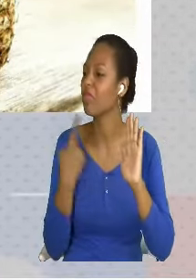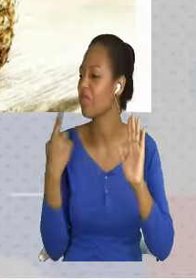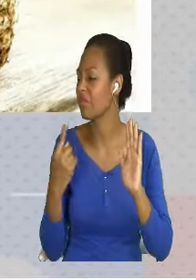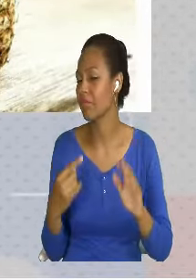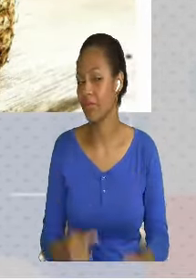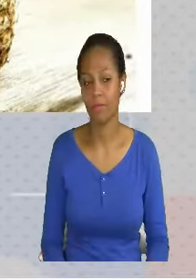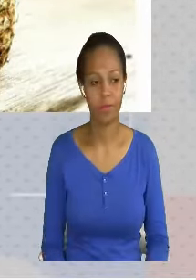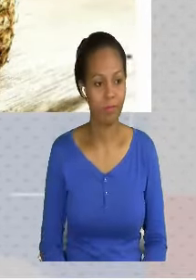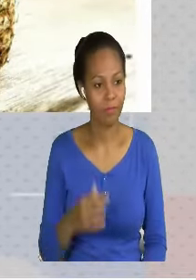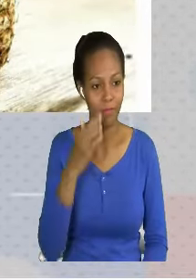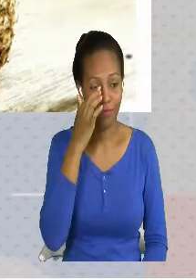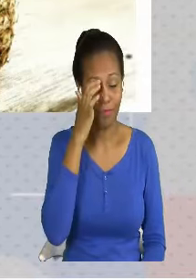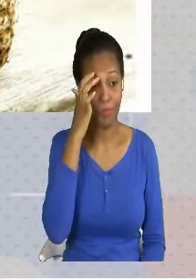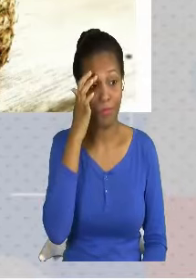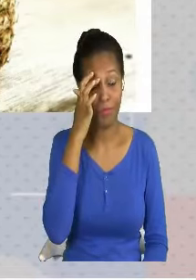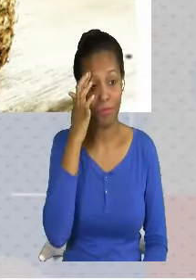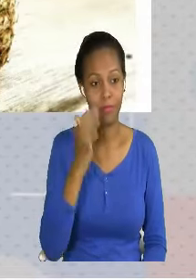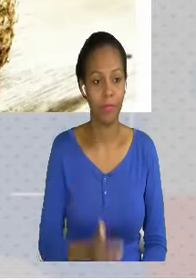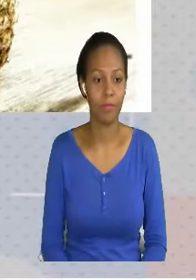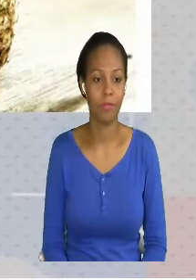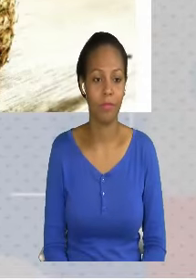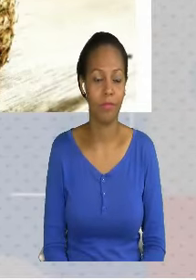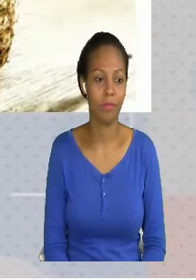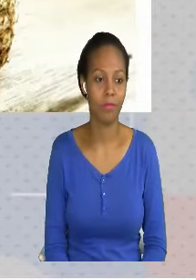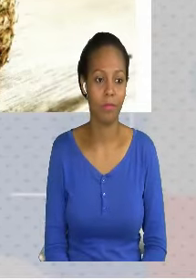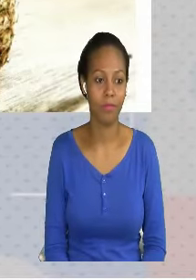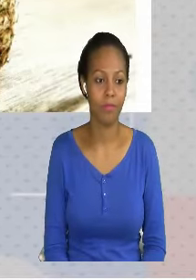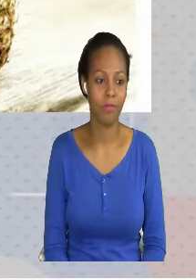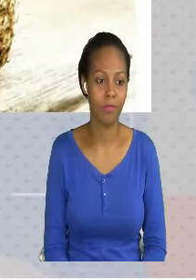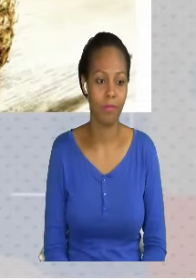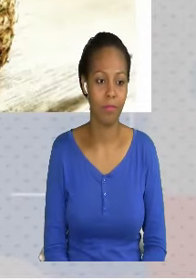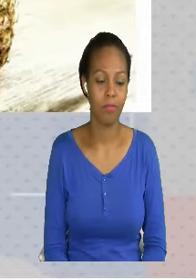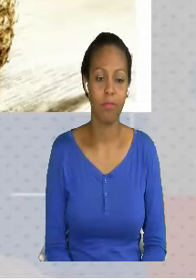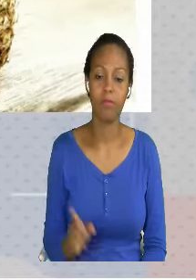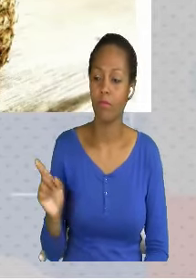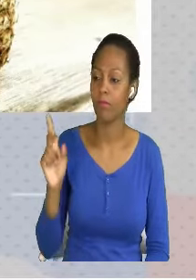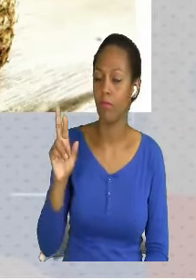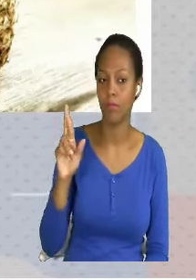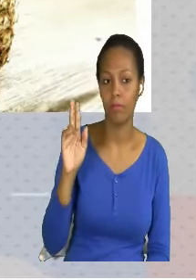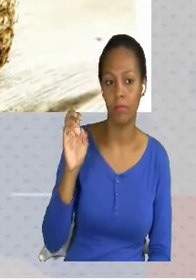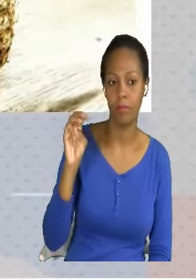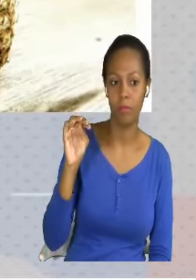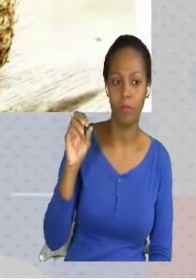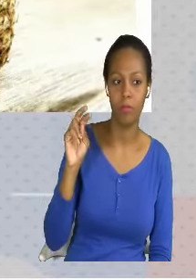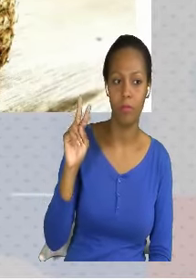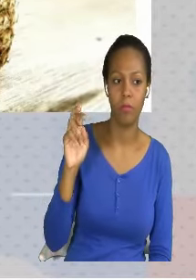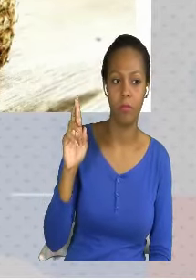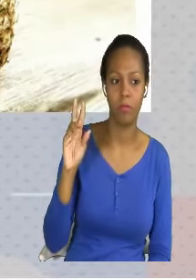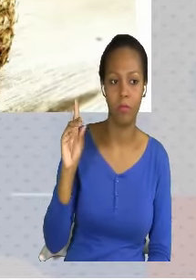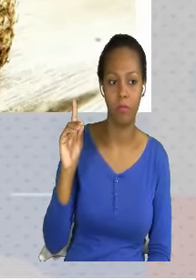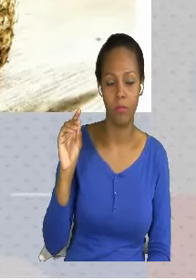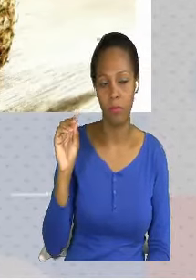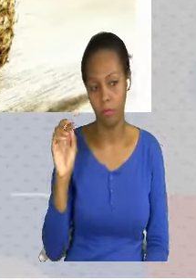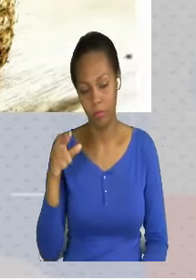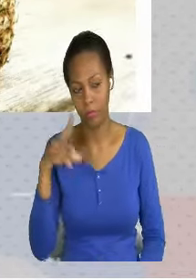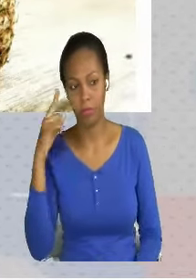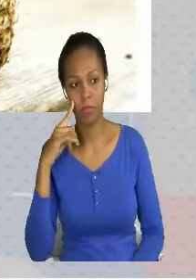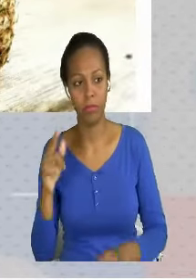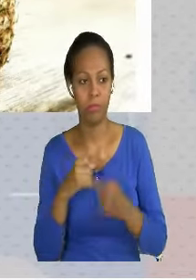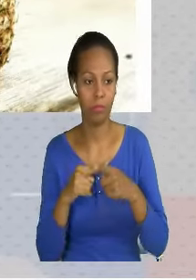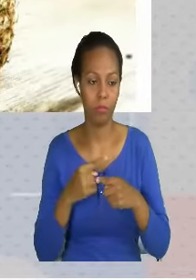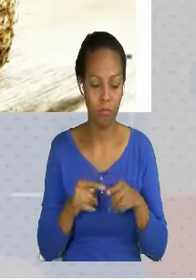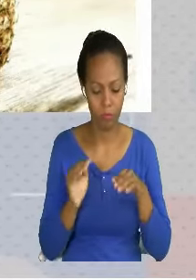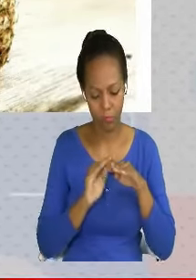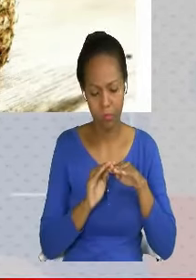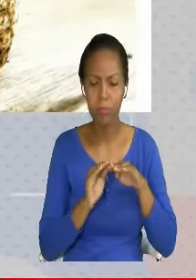Bueno, ese es un removedor express. Este removedor es a base de aloe vera. ¿Qué tiene diferente a los demás?